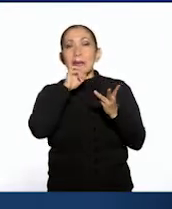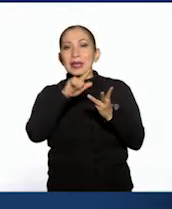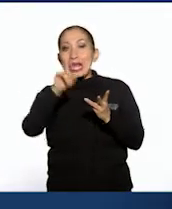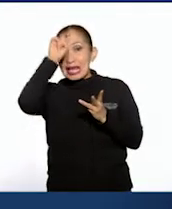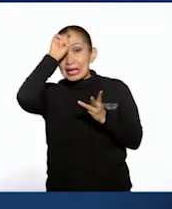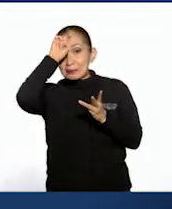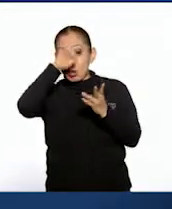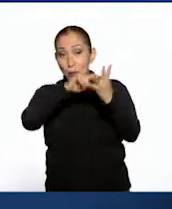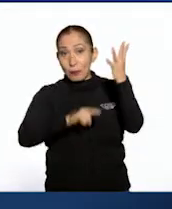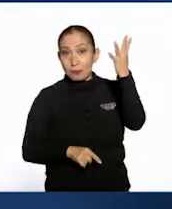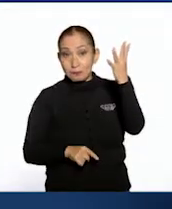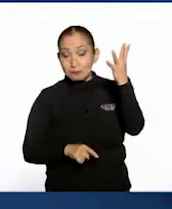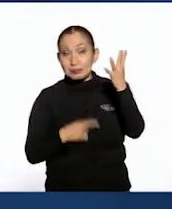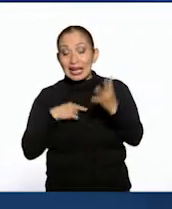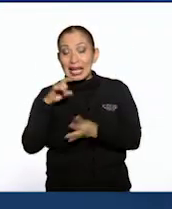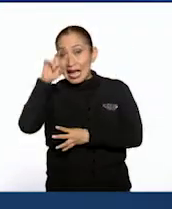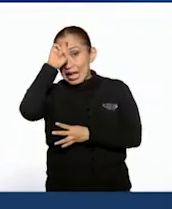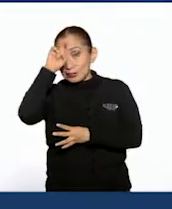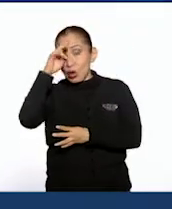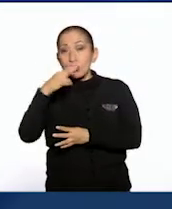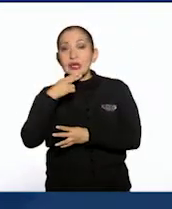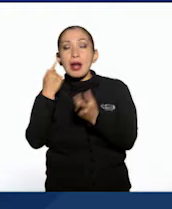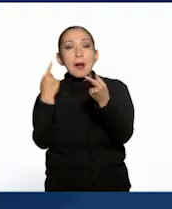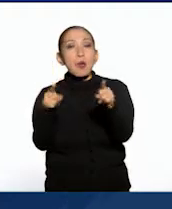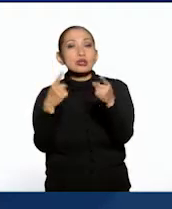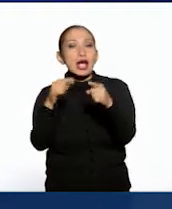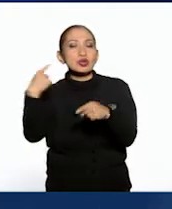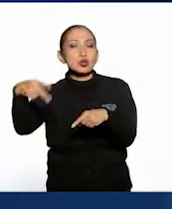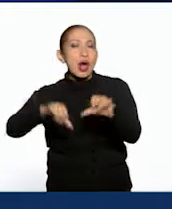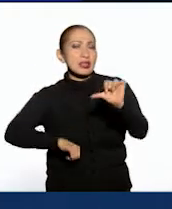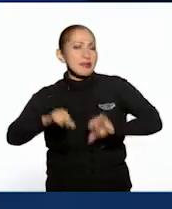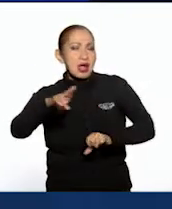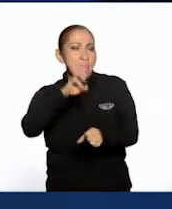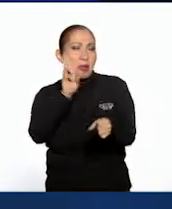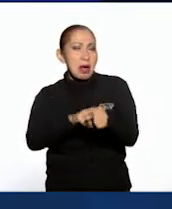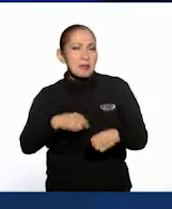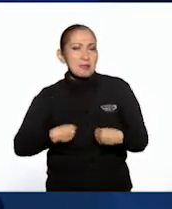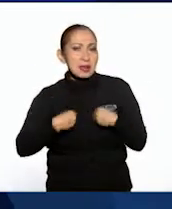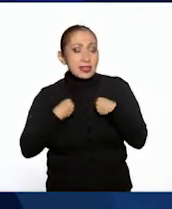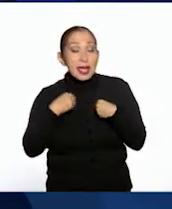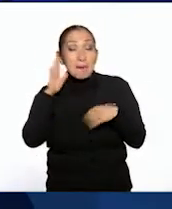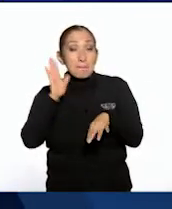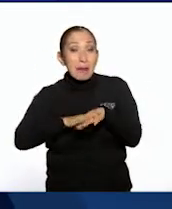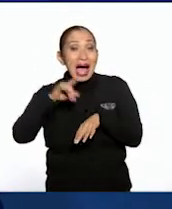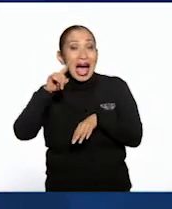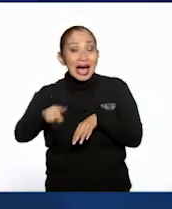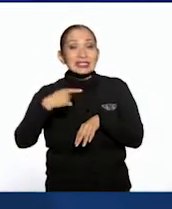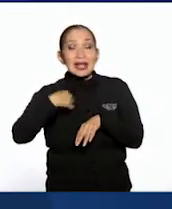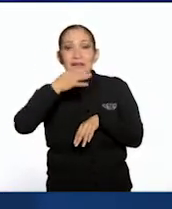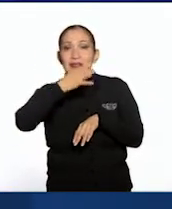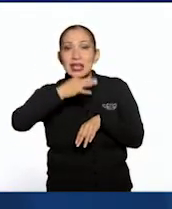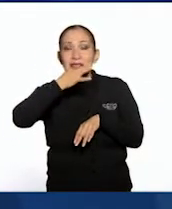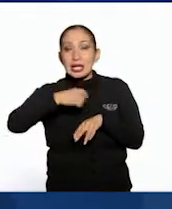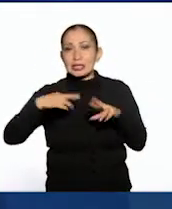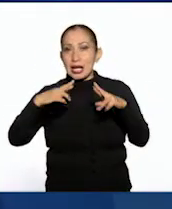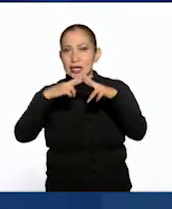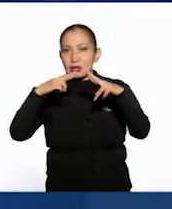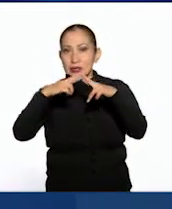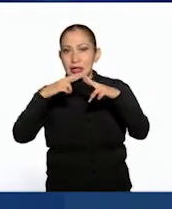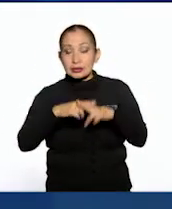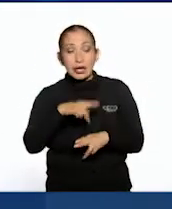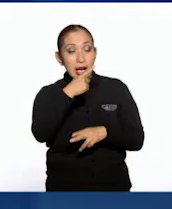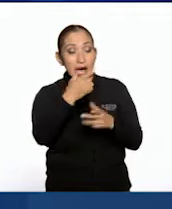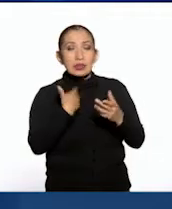los egipcios. Los egipcios usaban la música en actividades cotidianas y principalmente en ceremonias religiosas.